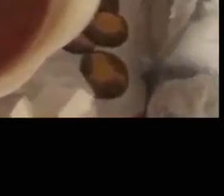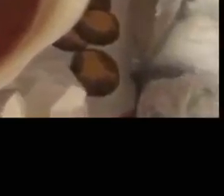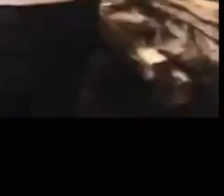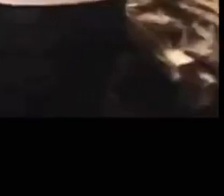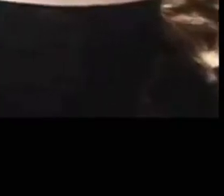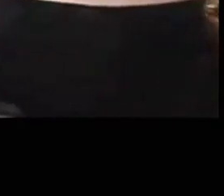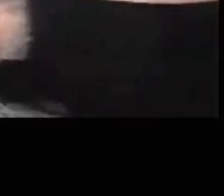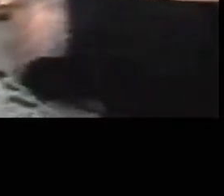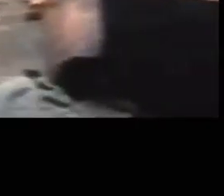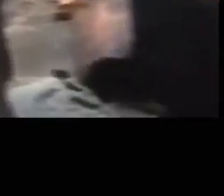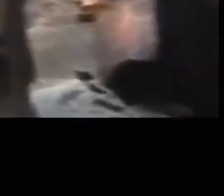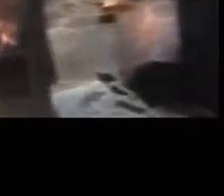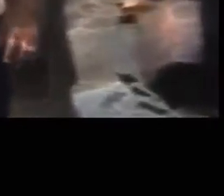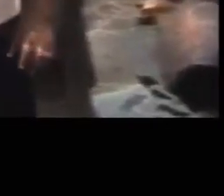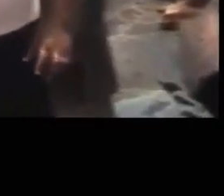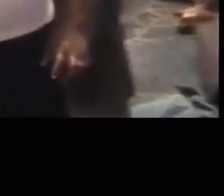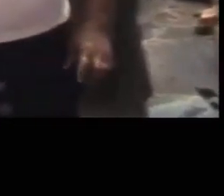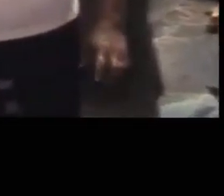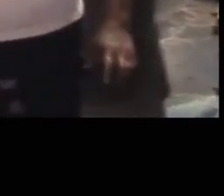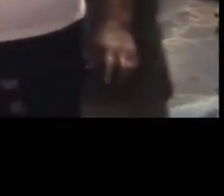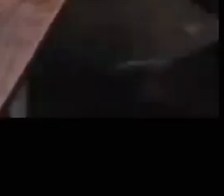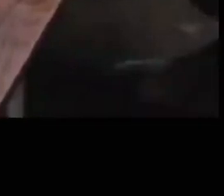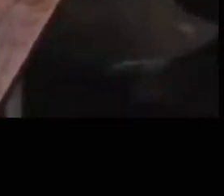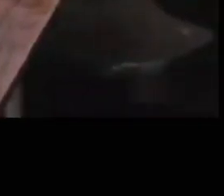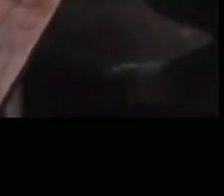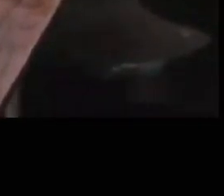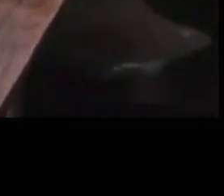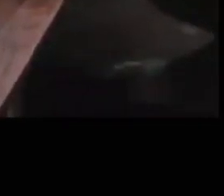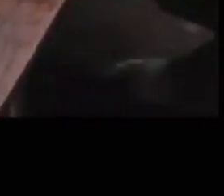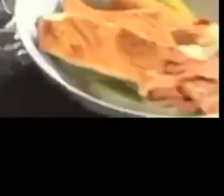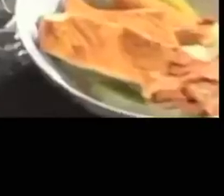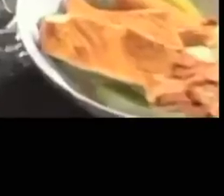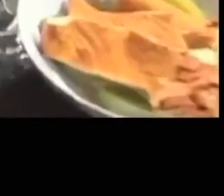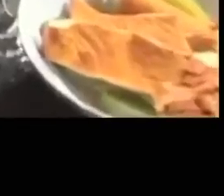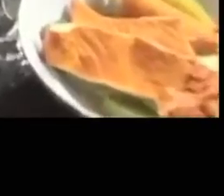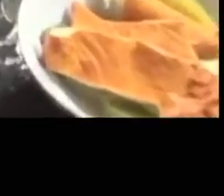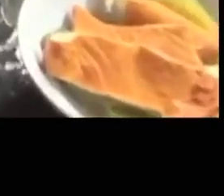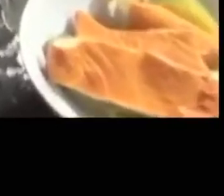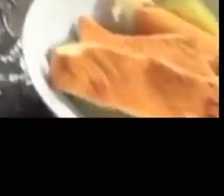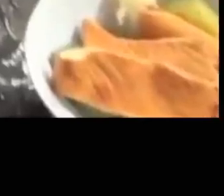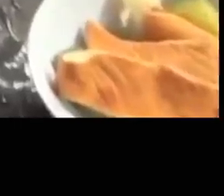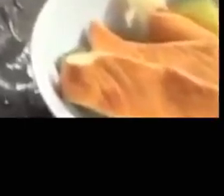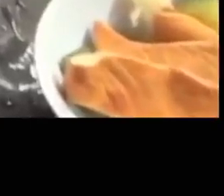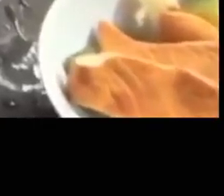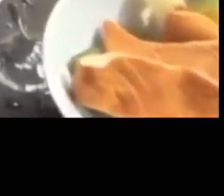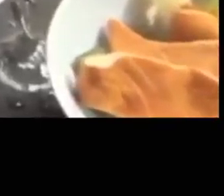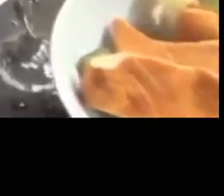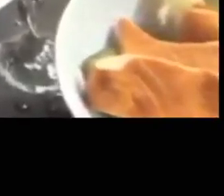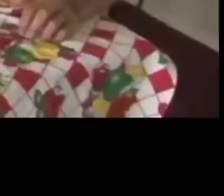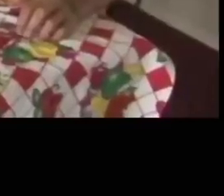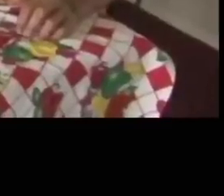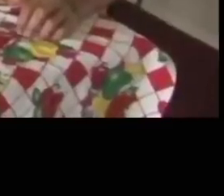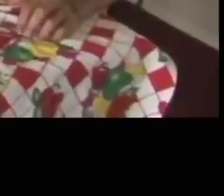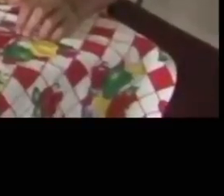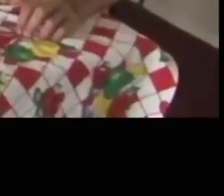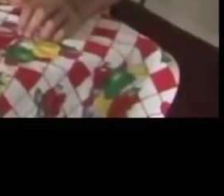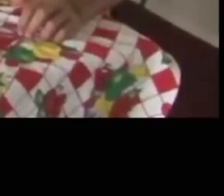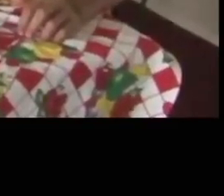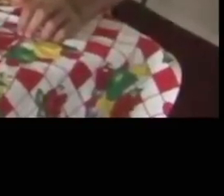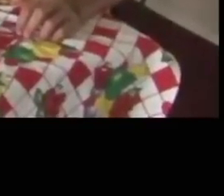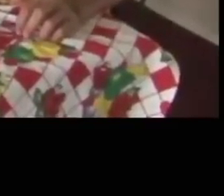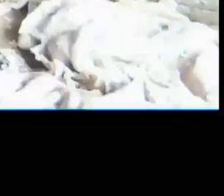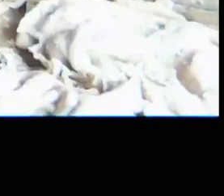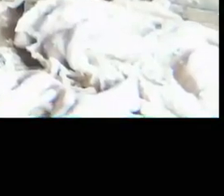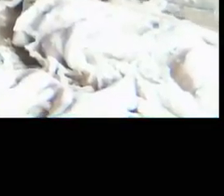50 kilómetros de Managua. Le invitamos que disfrute de este delicioso platillo tradicional. Sopa de mondongo